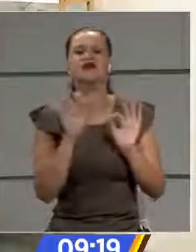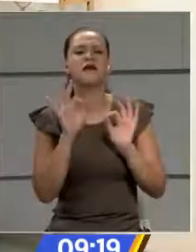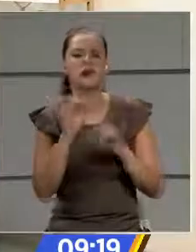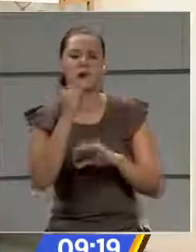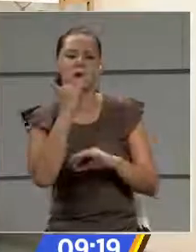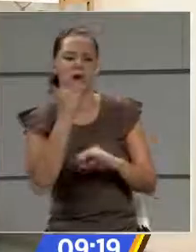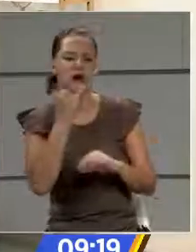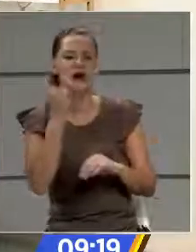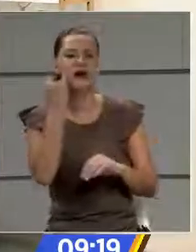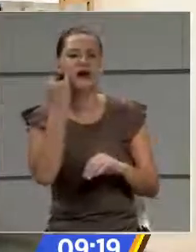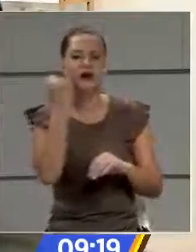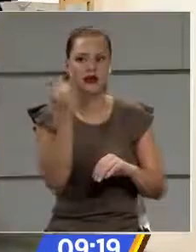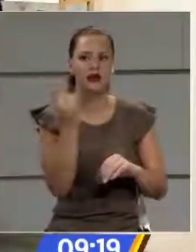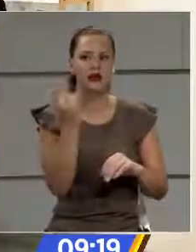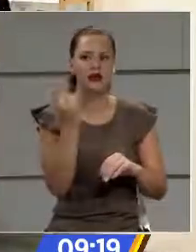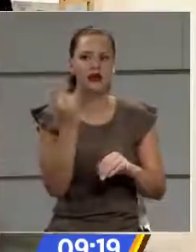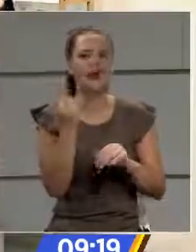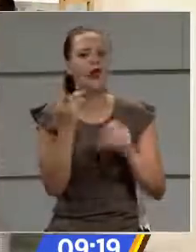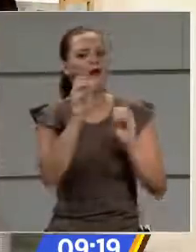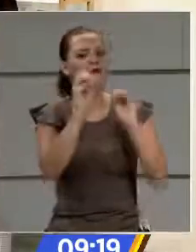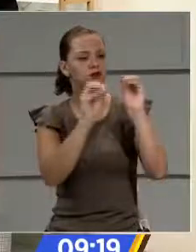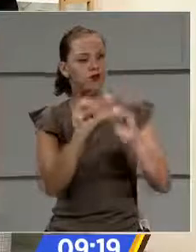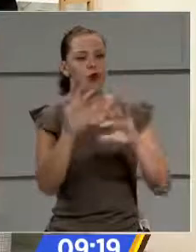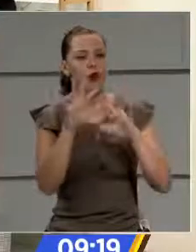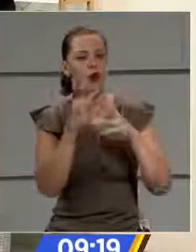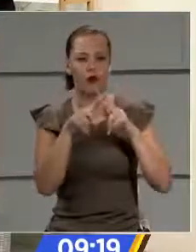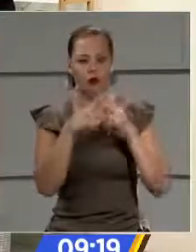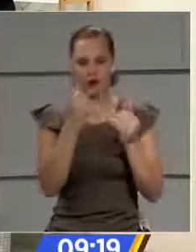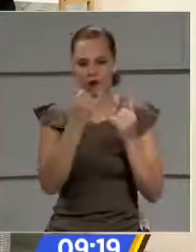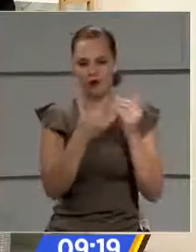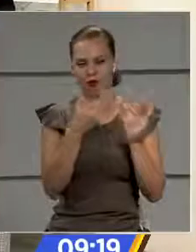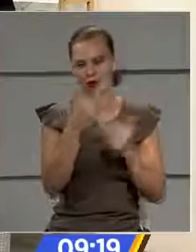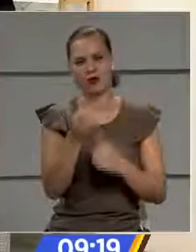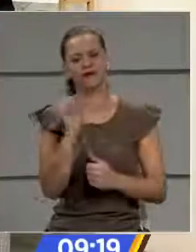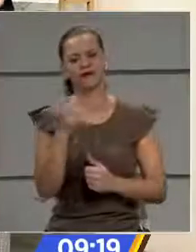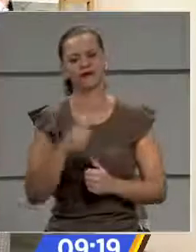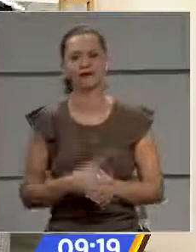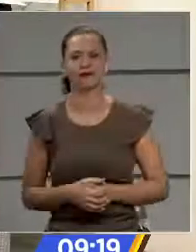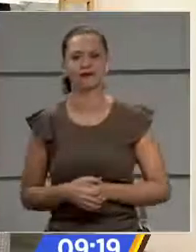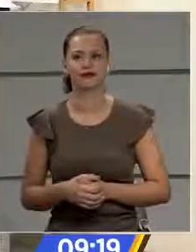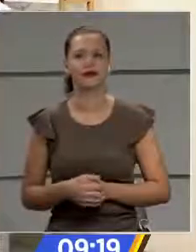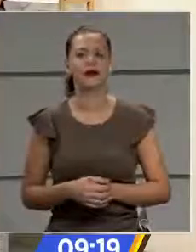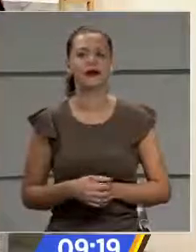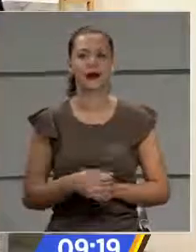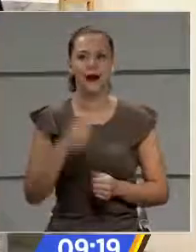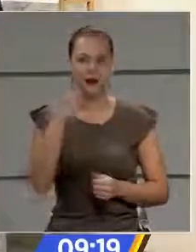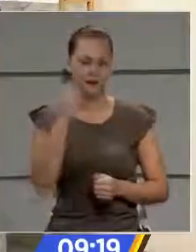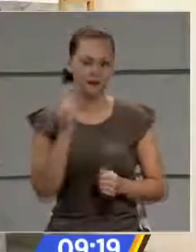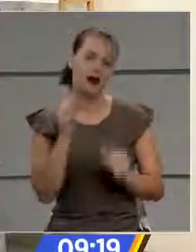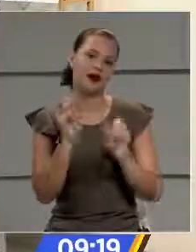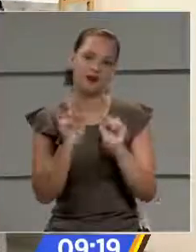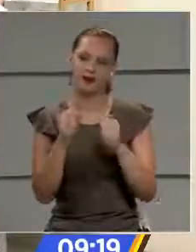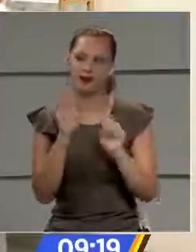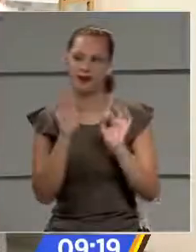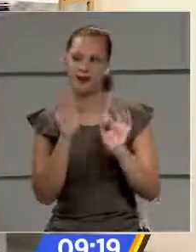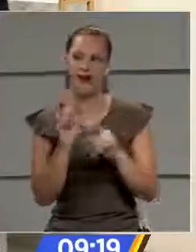bien, la idea es colocarlos como lo colocamos esta última vez, para que quede, para que tengan un 10 de